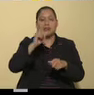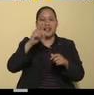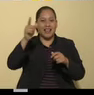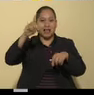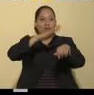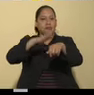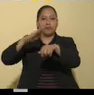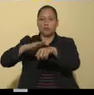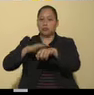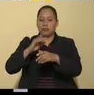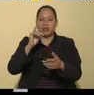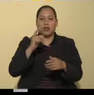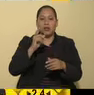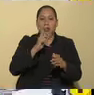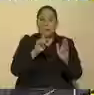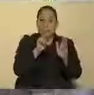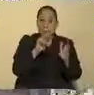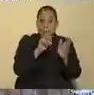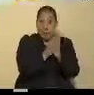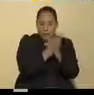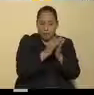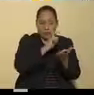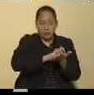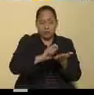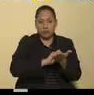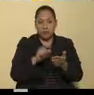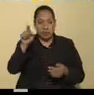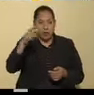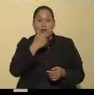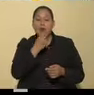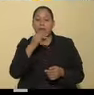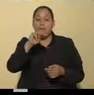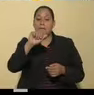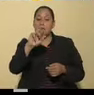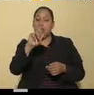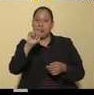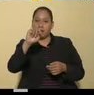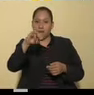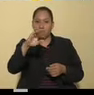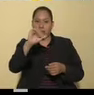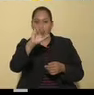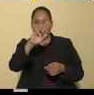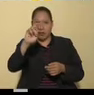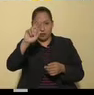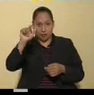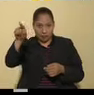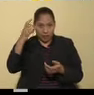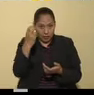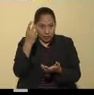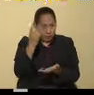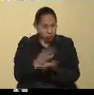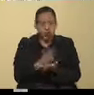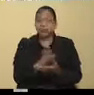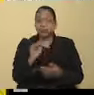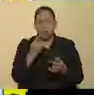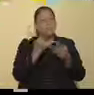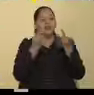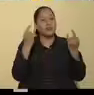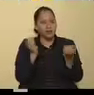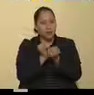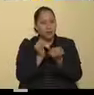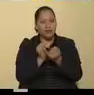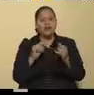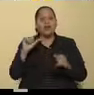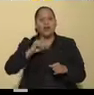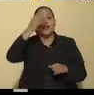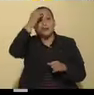sea, señores, Martín Carrera no nada más es la estación del metro, sino fue un personaje de nuestra historia. ¿Qué creen que